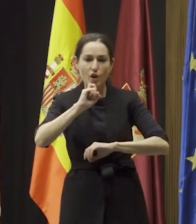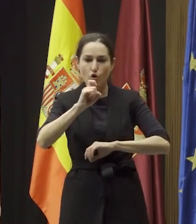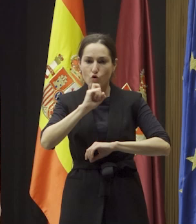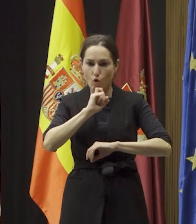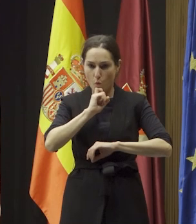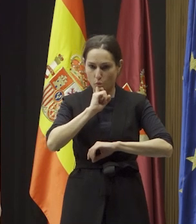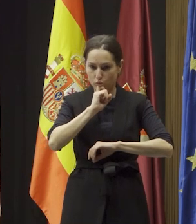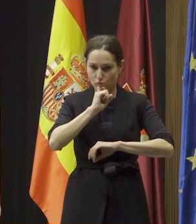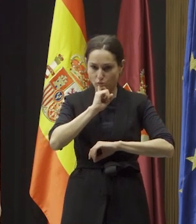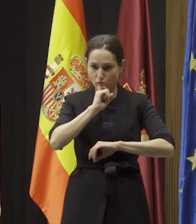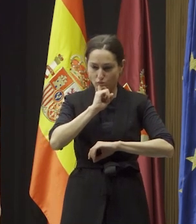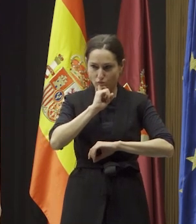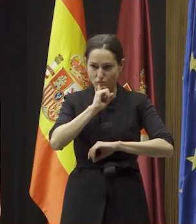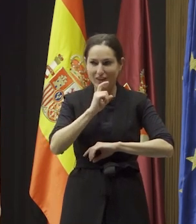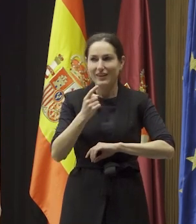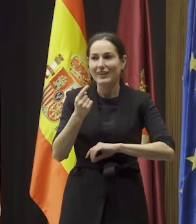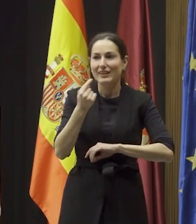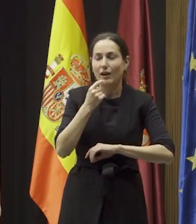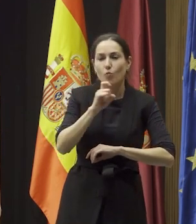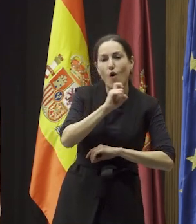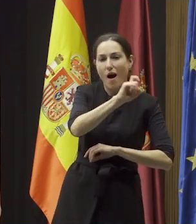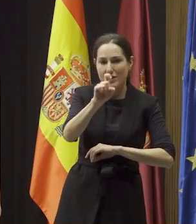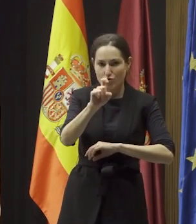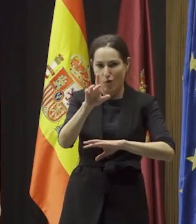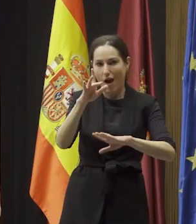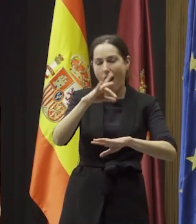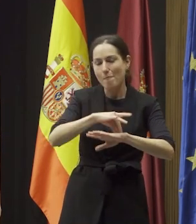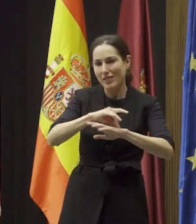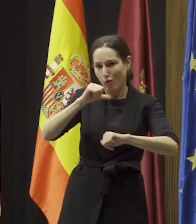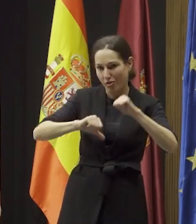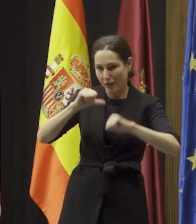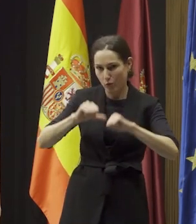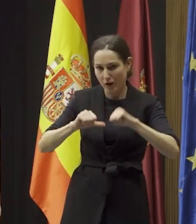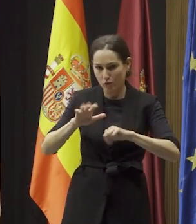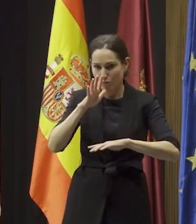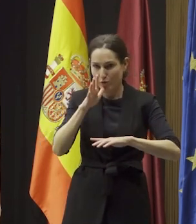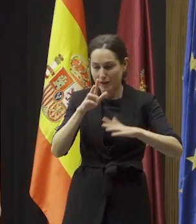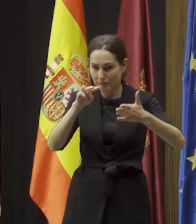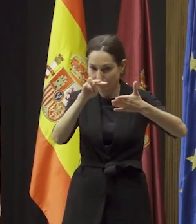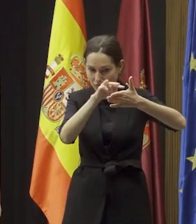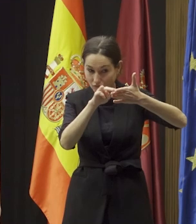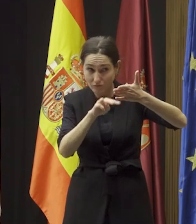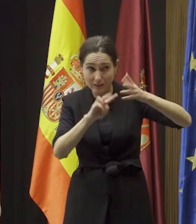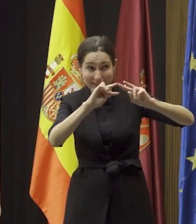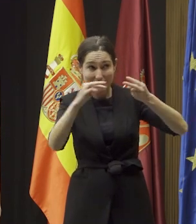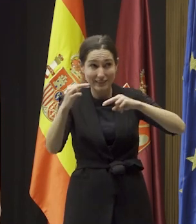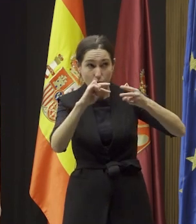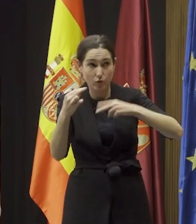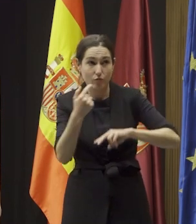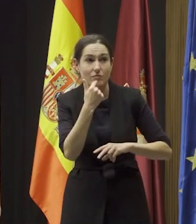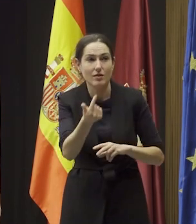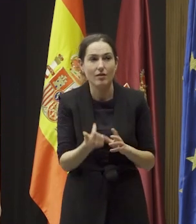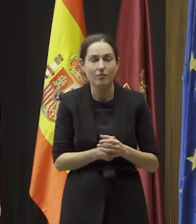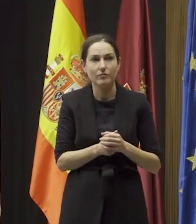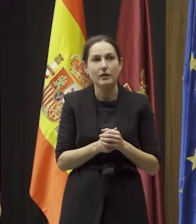es un aviso a caminantes, a cirujanos, porque una de las lecturas que se puede hacer de ellas, quien no ha traducido, es que dice,